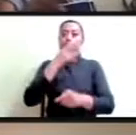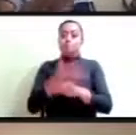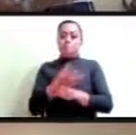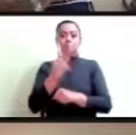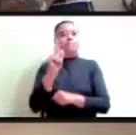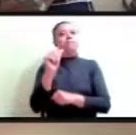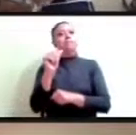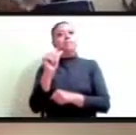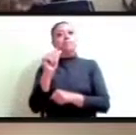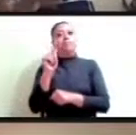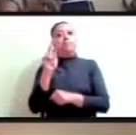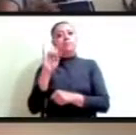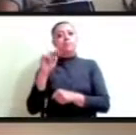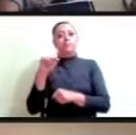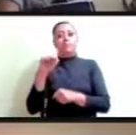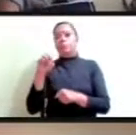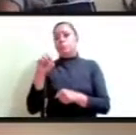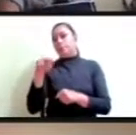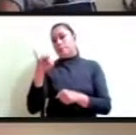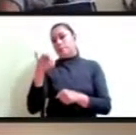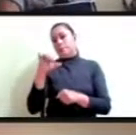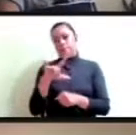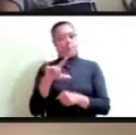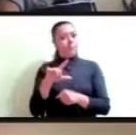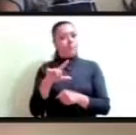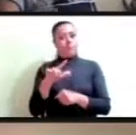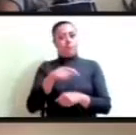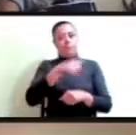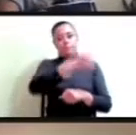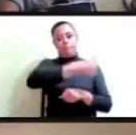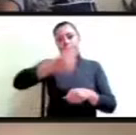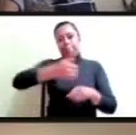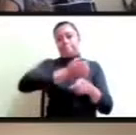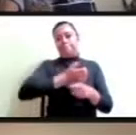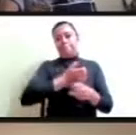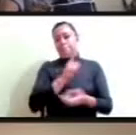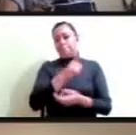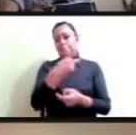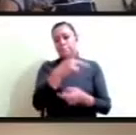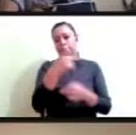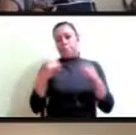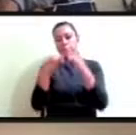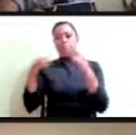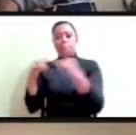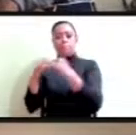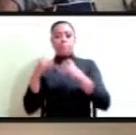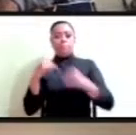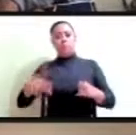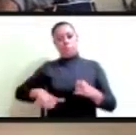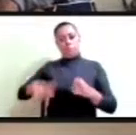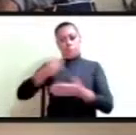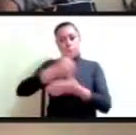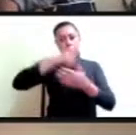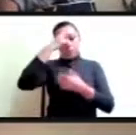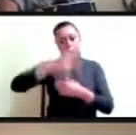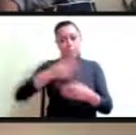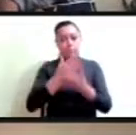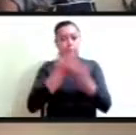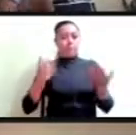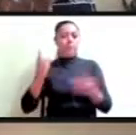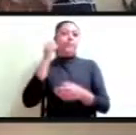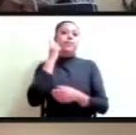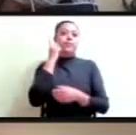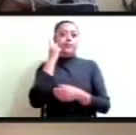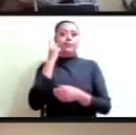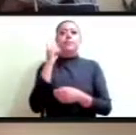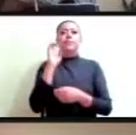Responsabilidad Patrimonial de los entes del Gobierno de la Ciudad de México. Se concede el uso de la palabra al diputado José Emanuel Vargas Bernal,